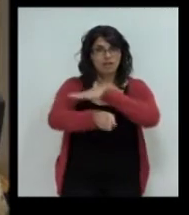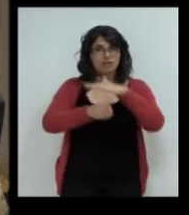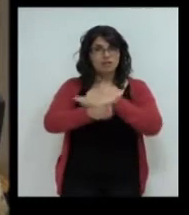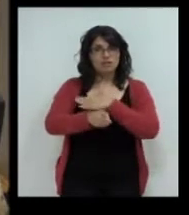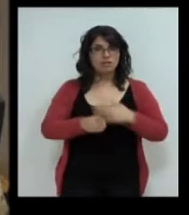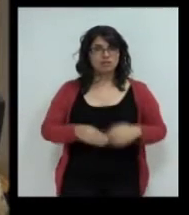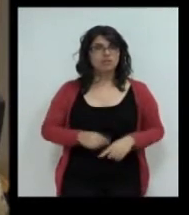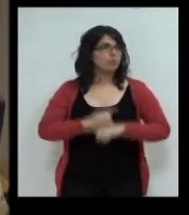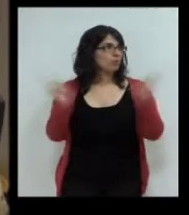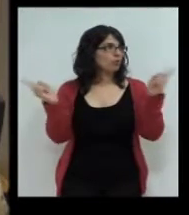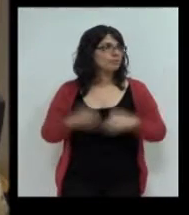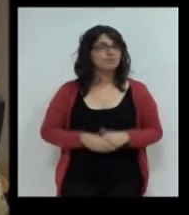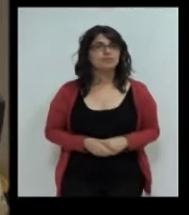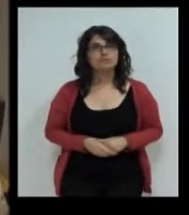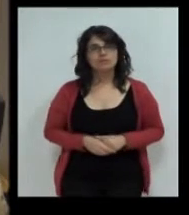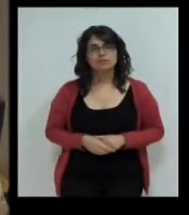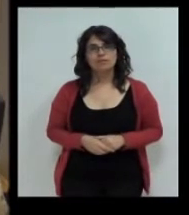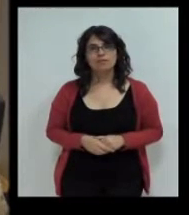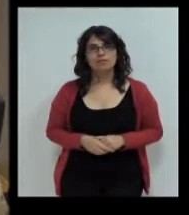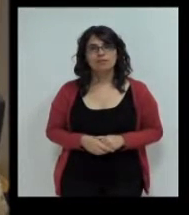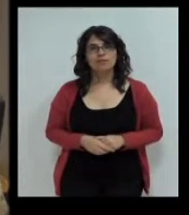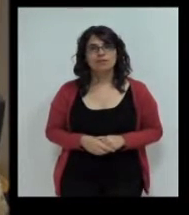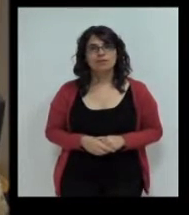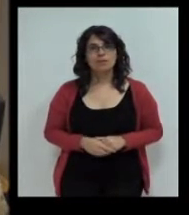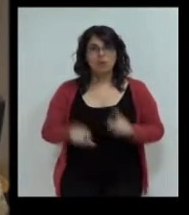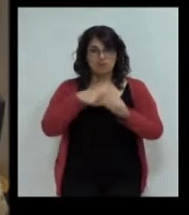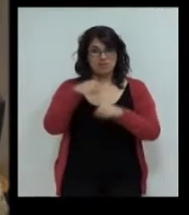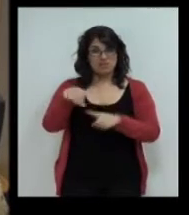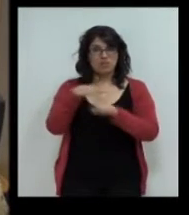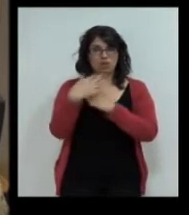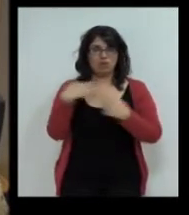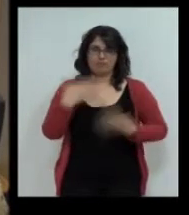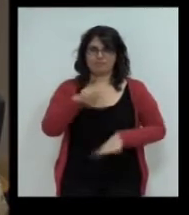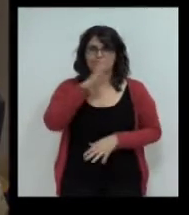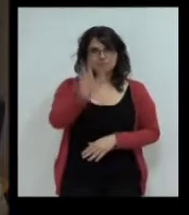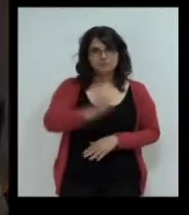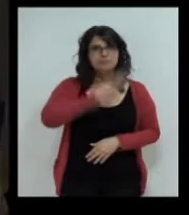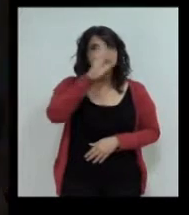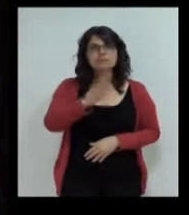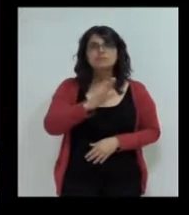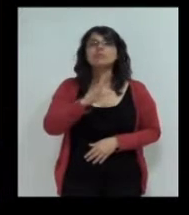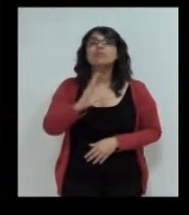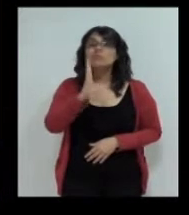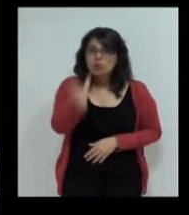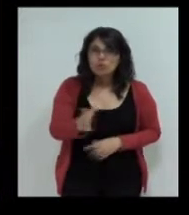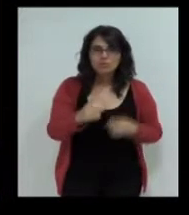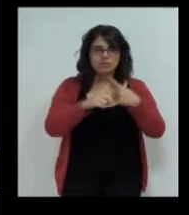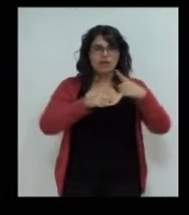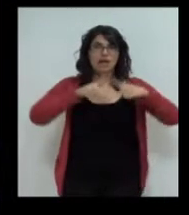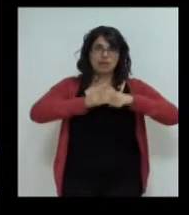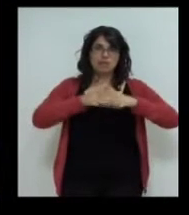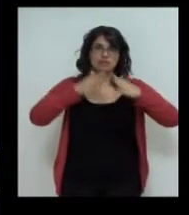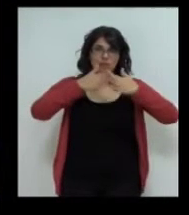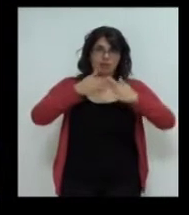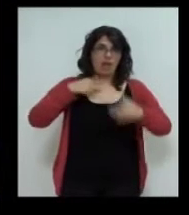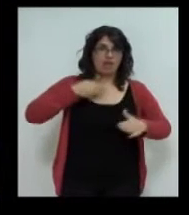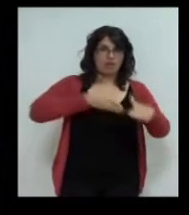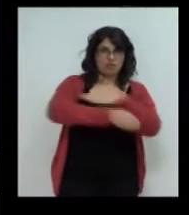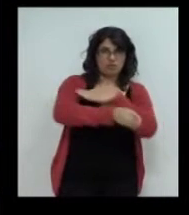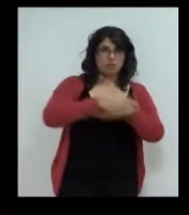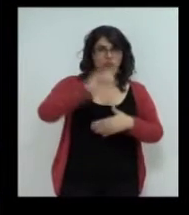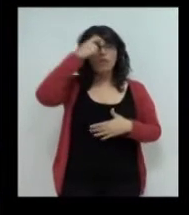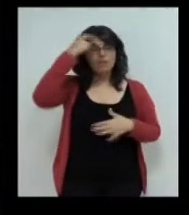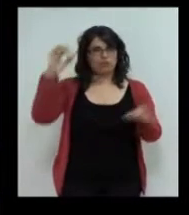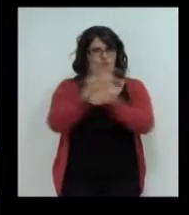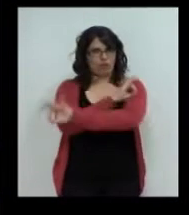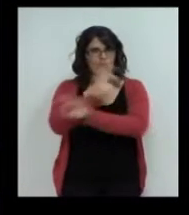nada regulado. Pero además aquí el Cristo es fenomenal, porque nos encontramos con herramientas de navegación y acceso. Además este es un concepto que suele